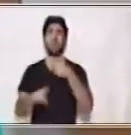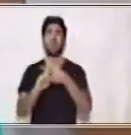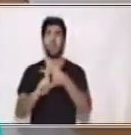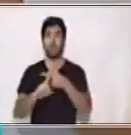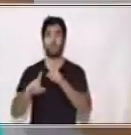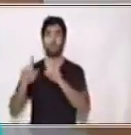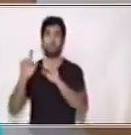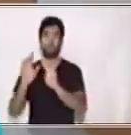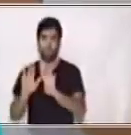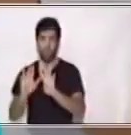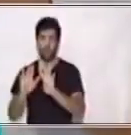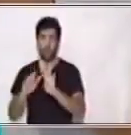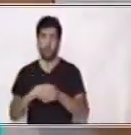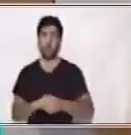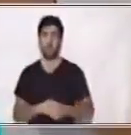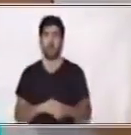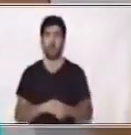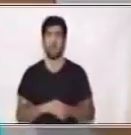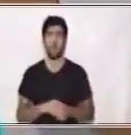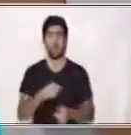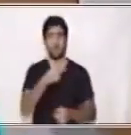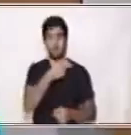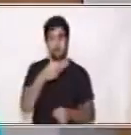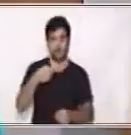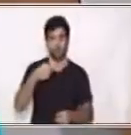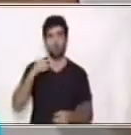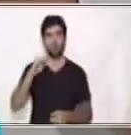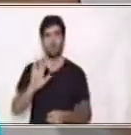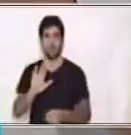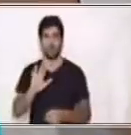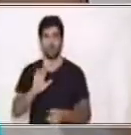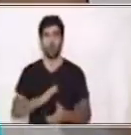más 9, menos 5x,